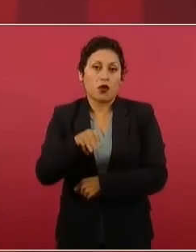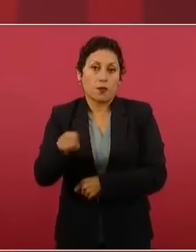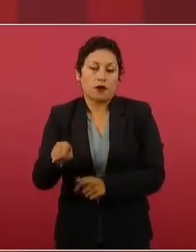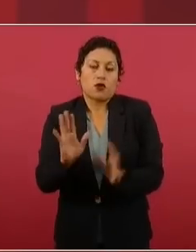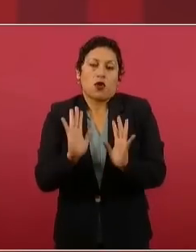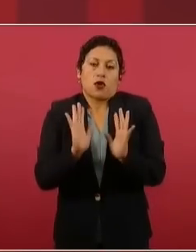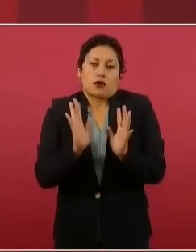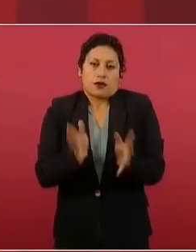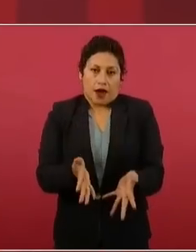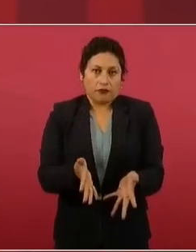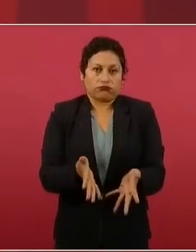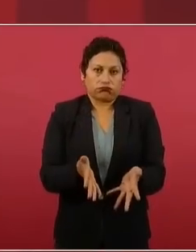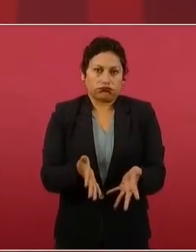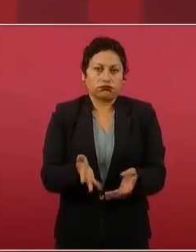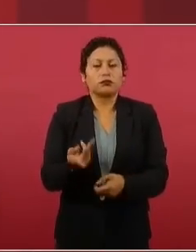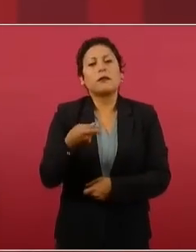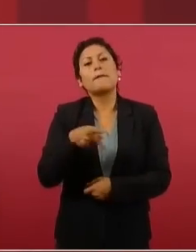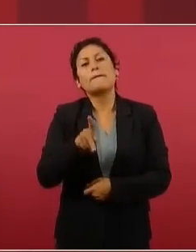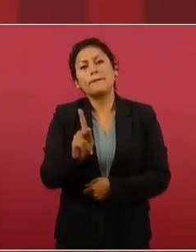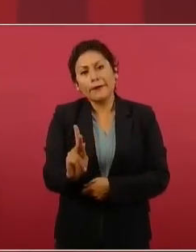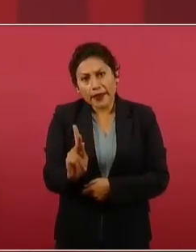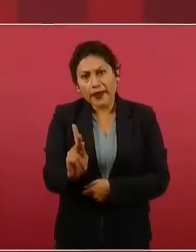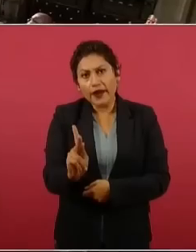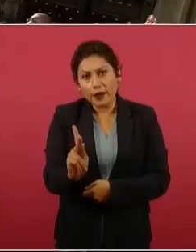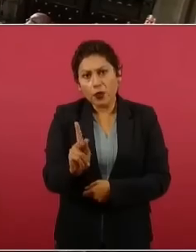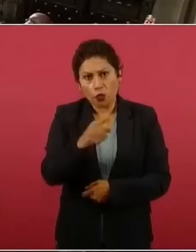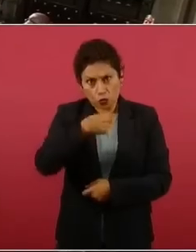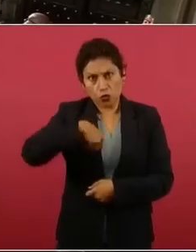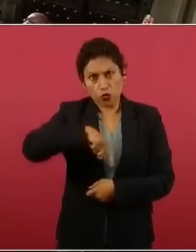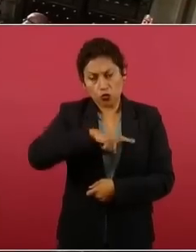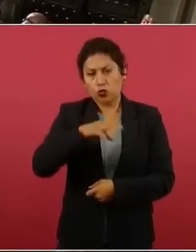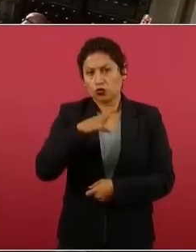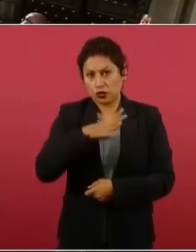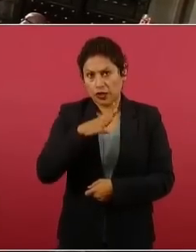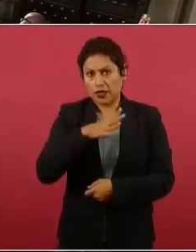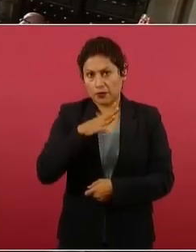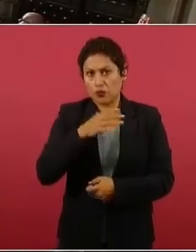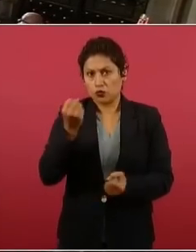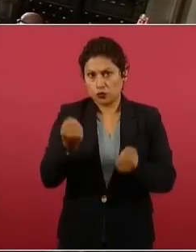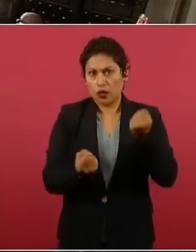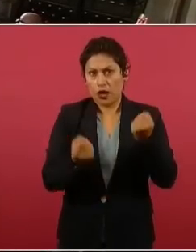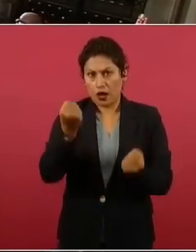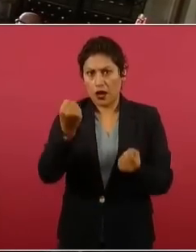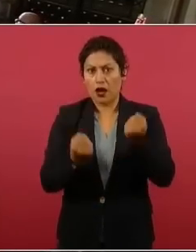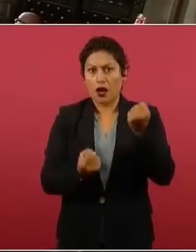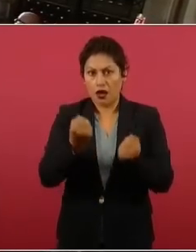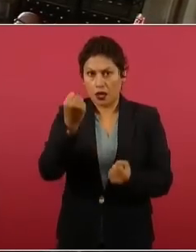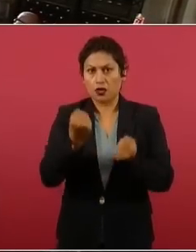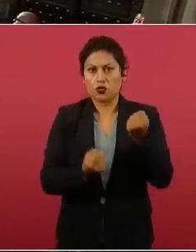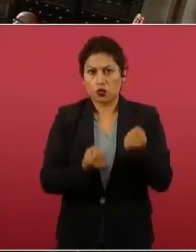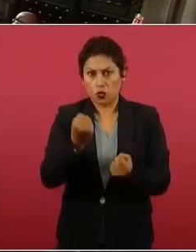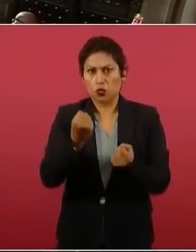tenemos ya camionetas de las que usamos de